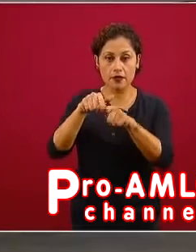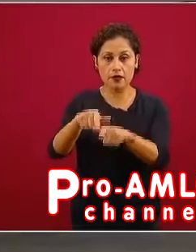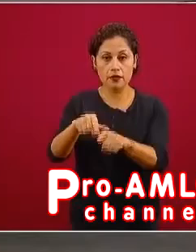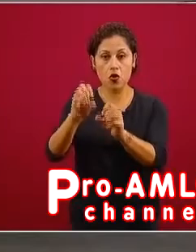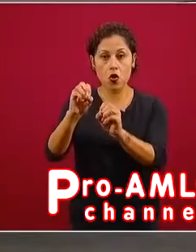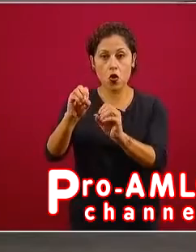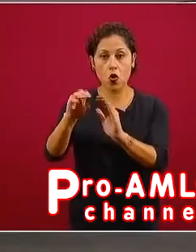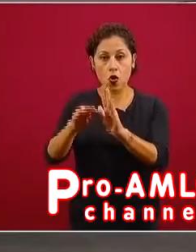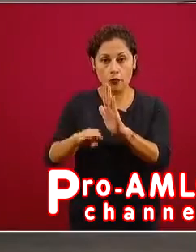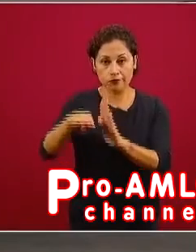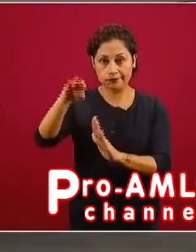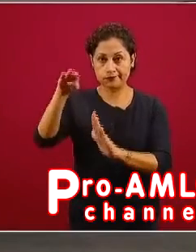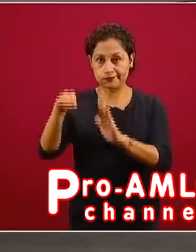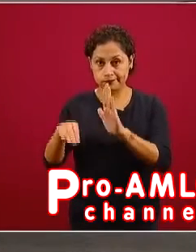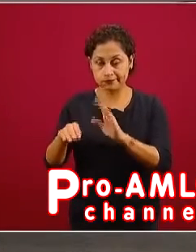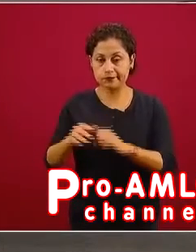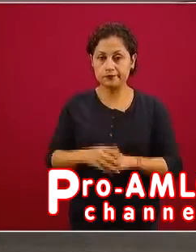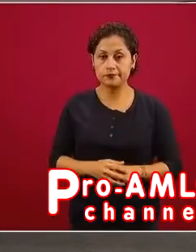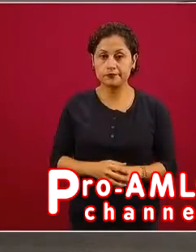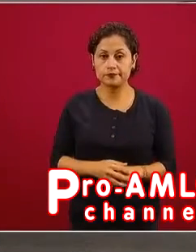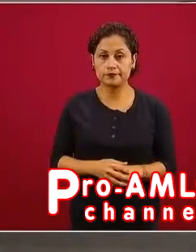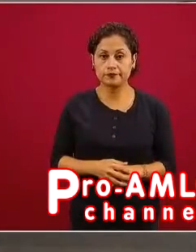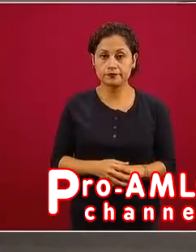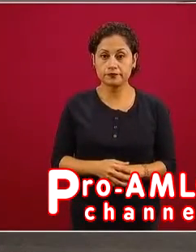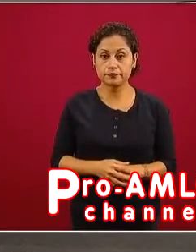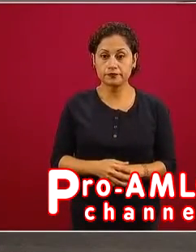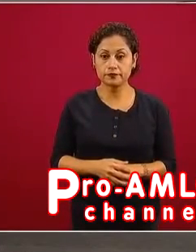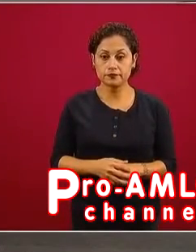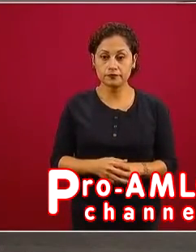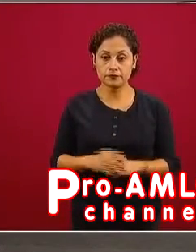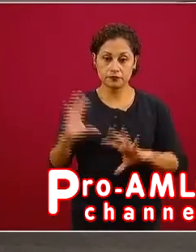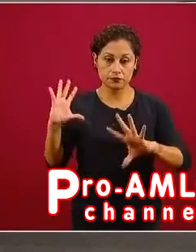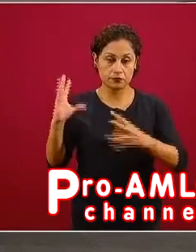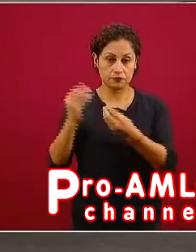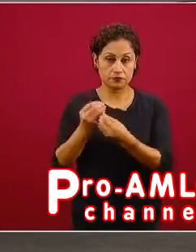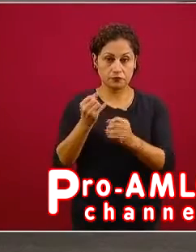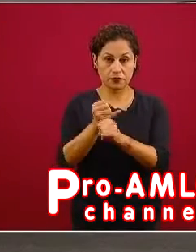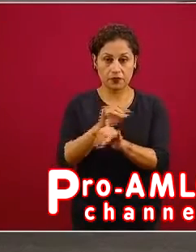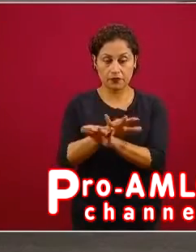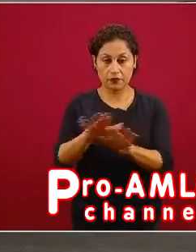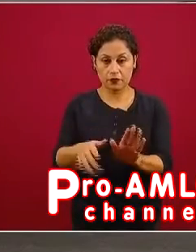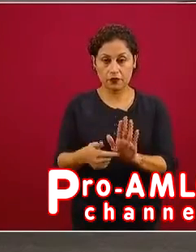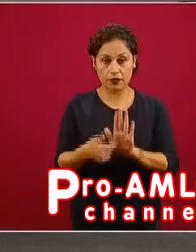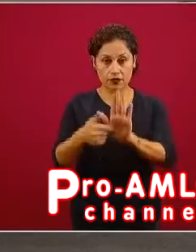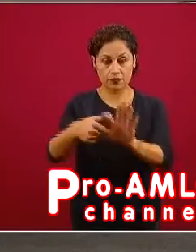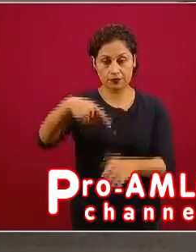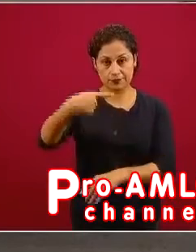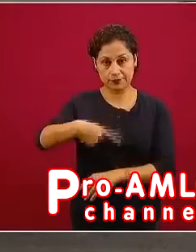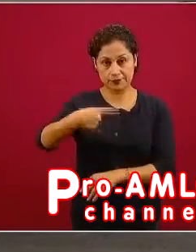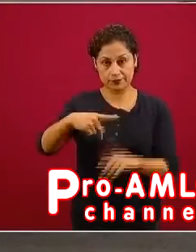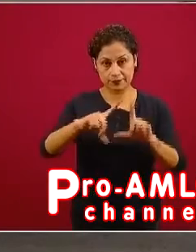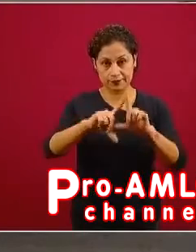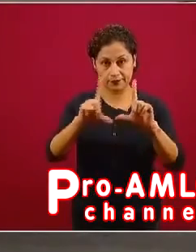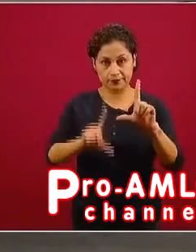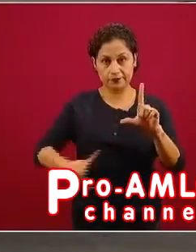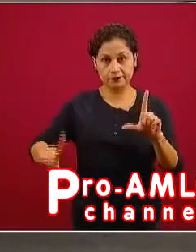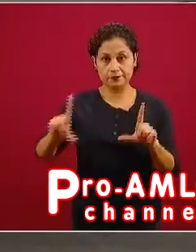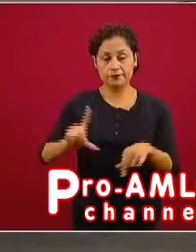a repuntar. Sería la actualización del panorama nacional.